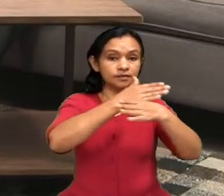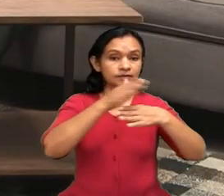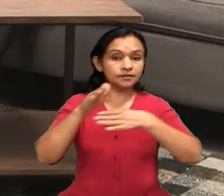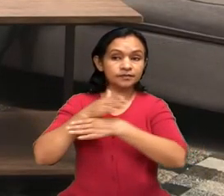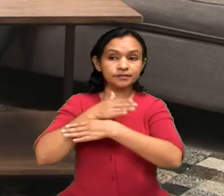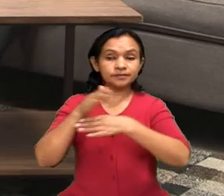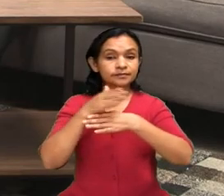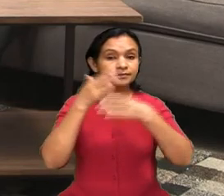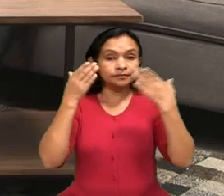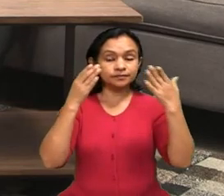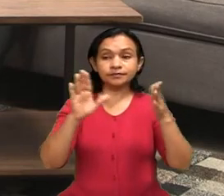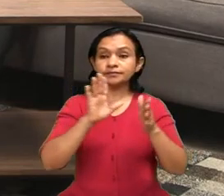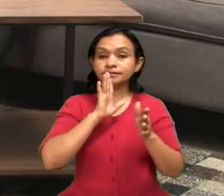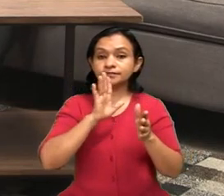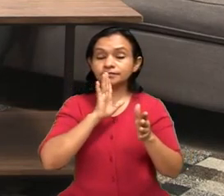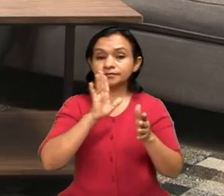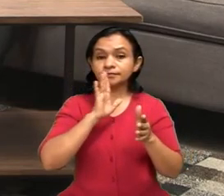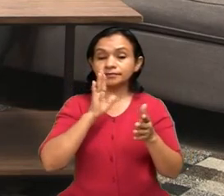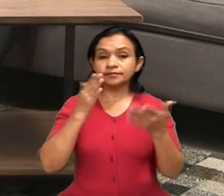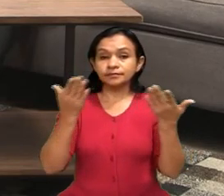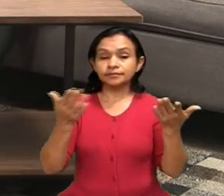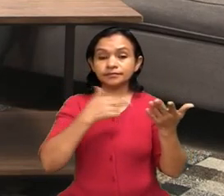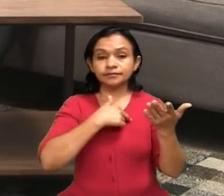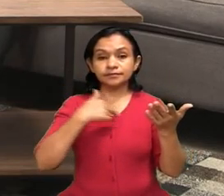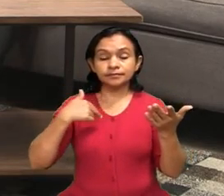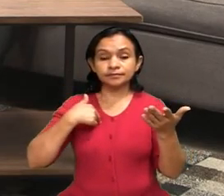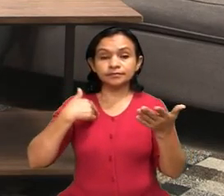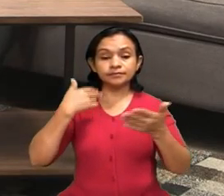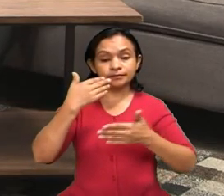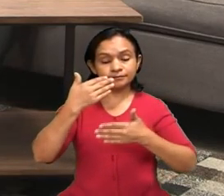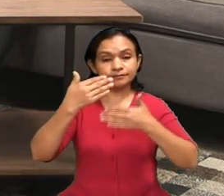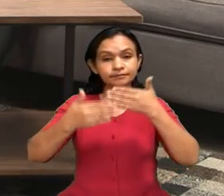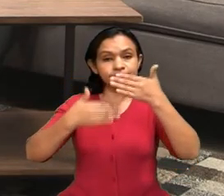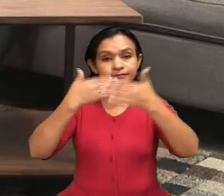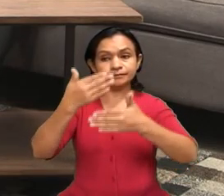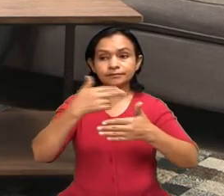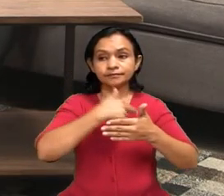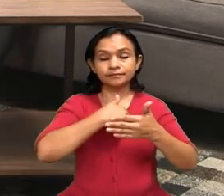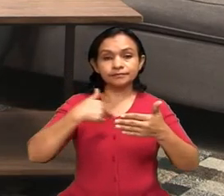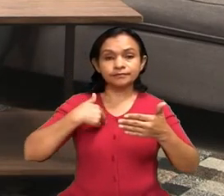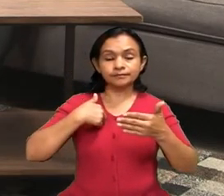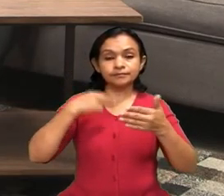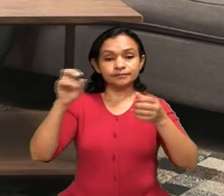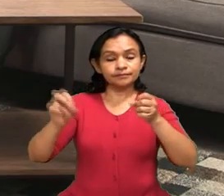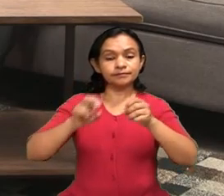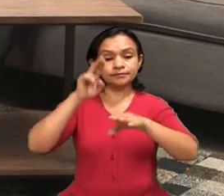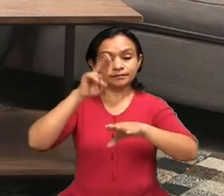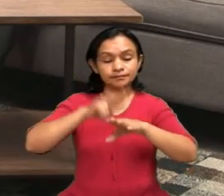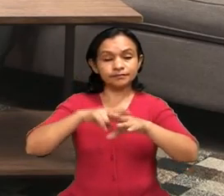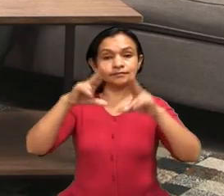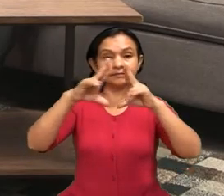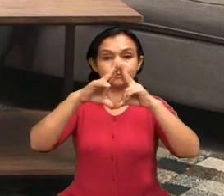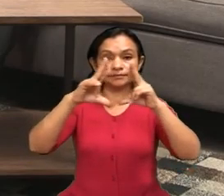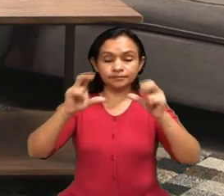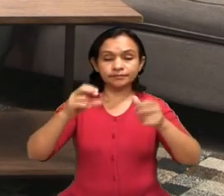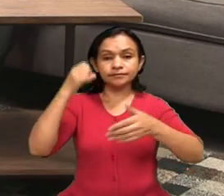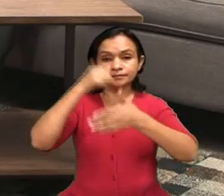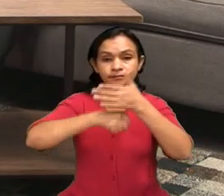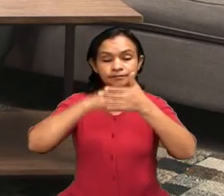quisiera que habláramos en un momento determinado de esos procesos que fueron construyendo y consolidando. En principio la nacionalidad nicaragüense, la